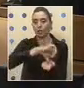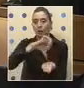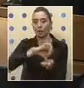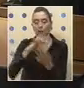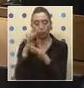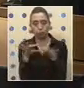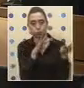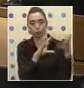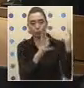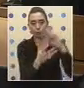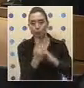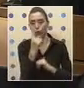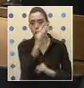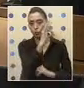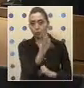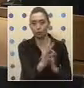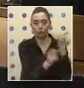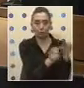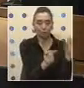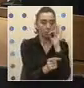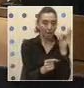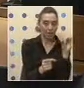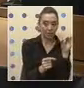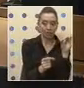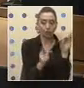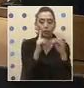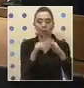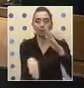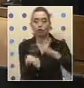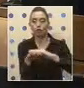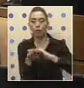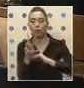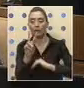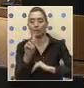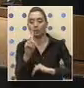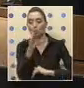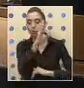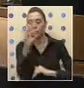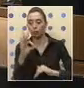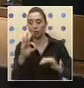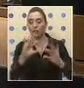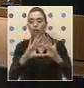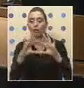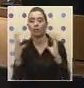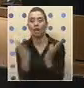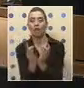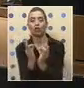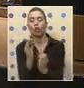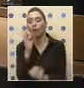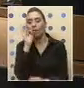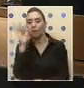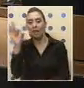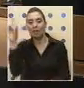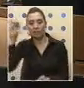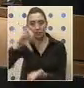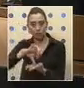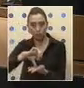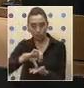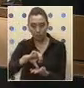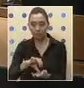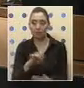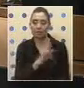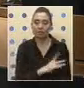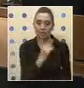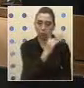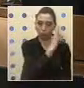mundo, el 1% más rico no alcanza a concentrar más allá del 21% de la riqueza de ese país. En Chile, el